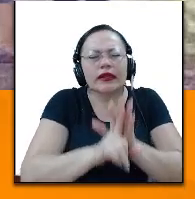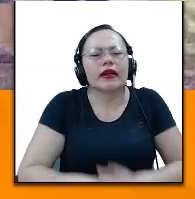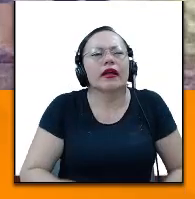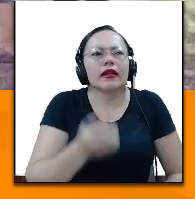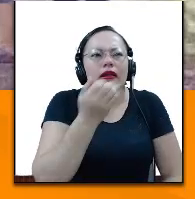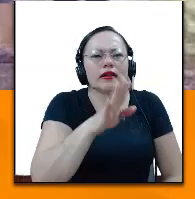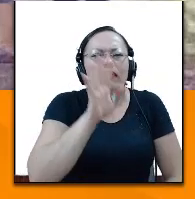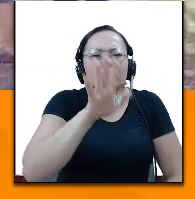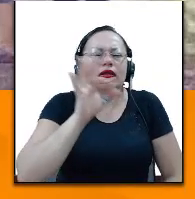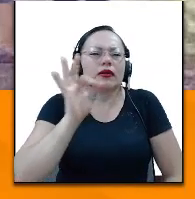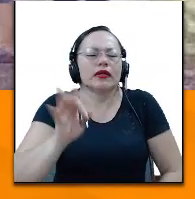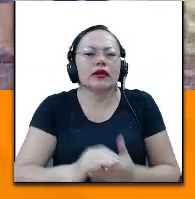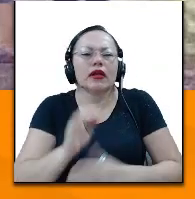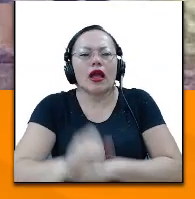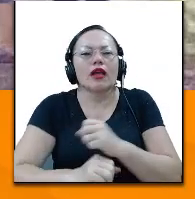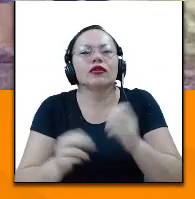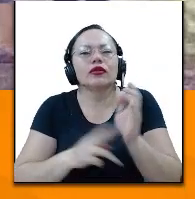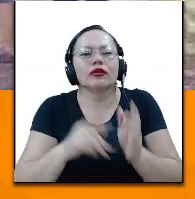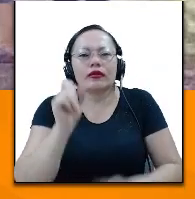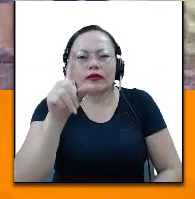del 2011.